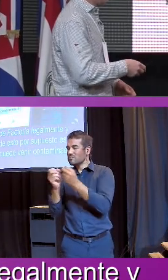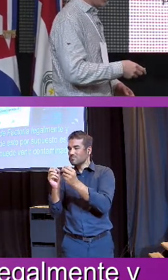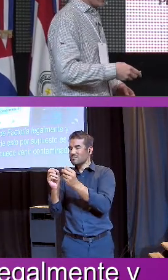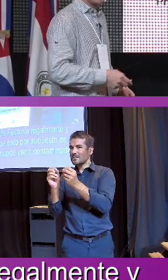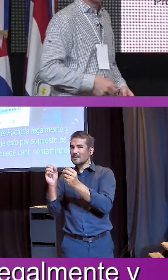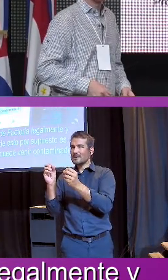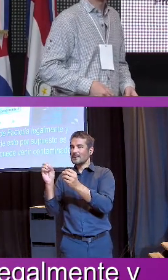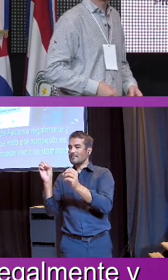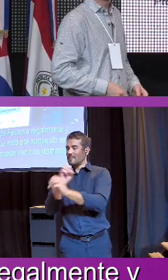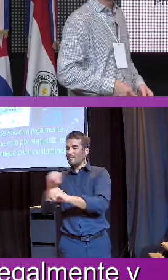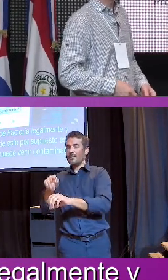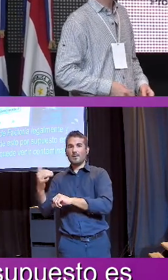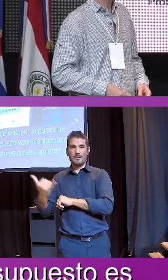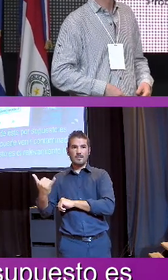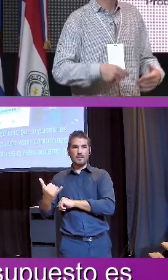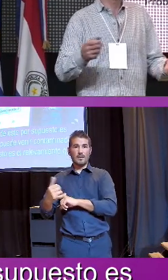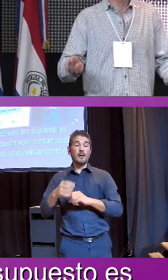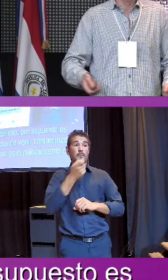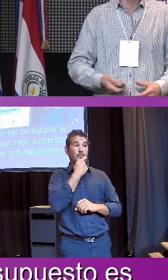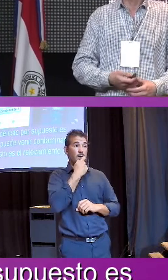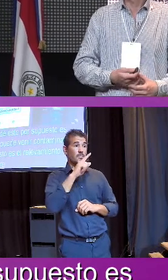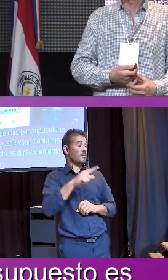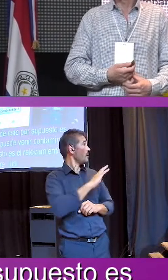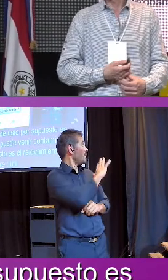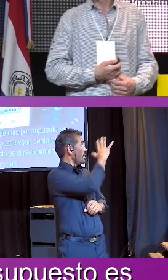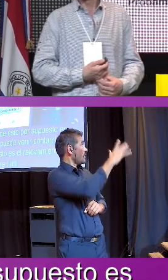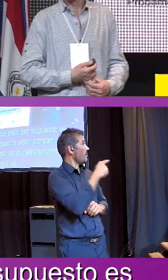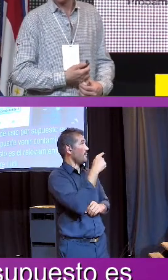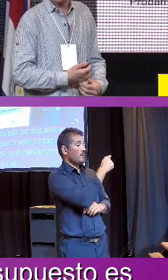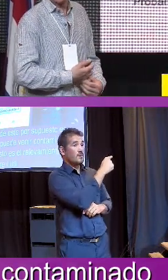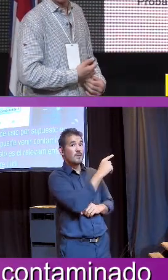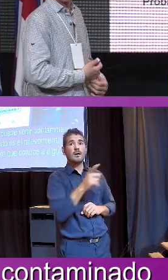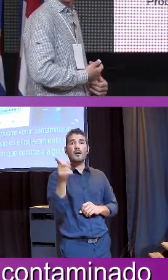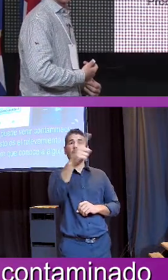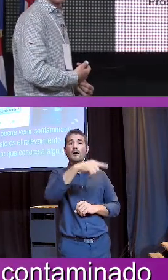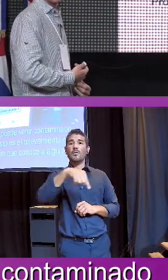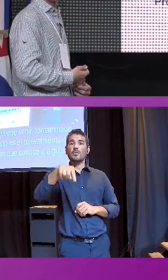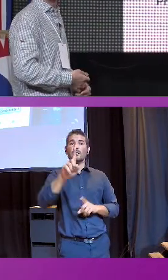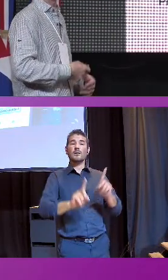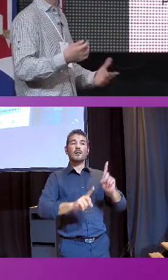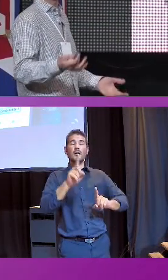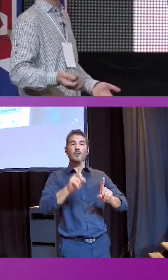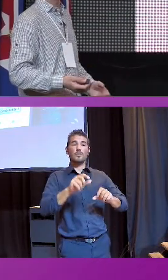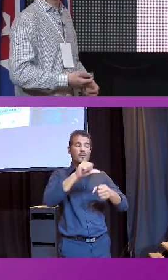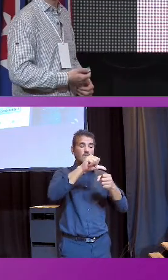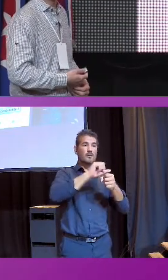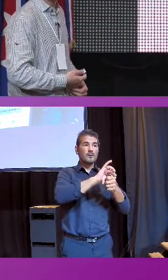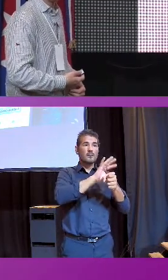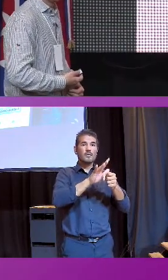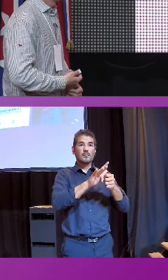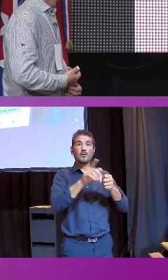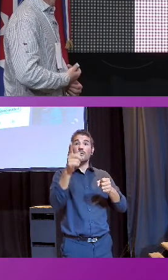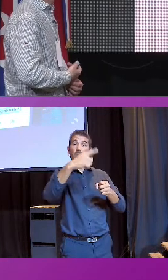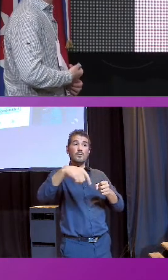fíjense, esto es el relevamiento que hicimos acá online, que el que quiere, que conoce a alguien, que una familia con alguien medicado con cannabis puede llenarlo, es